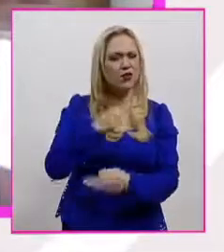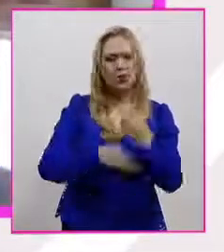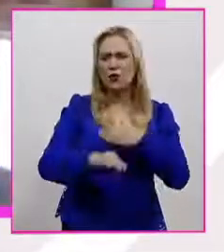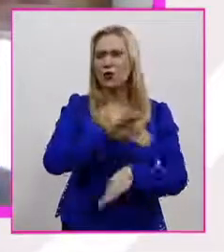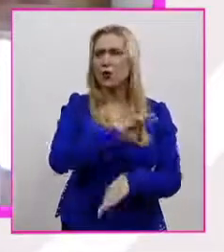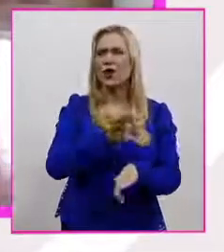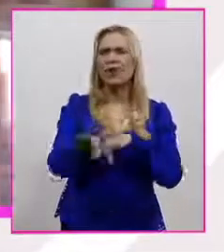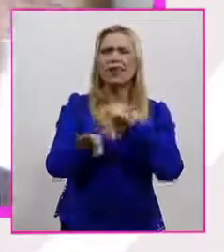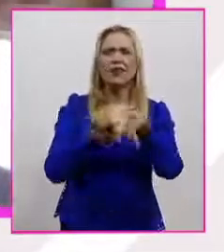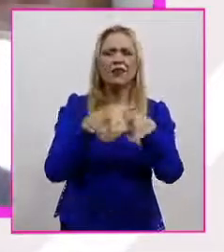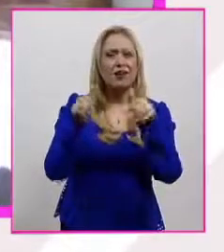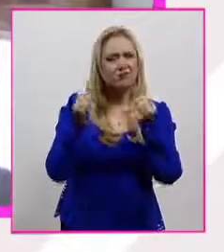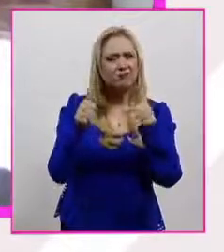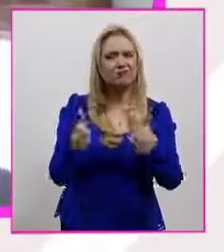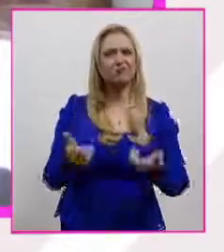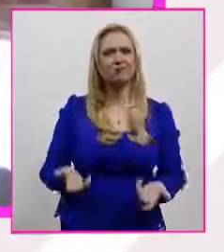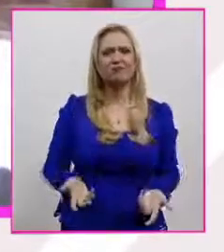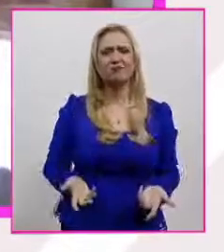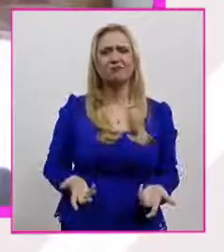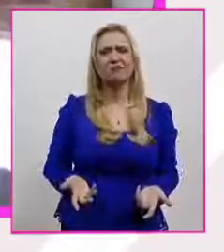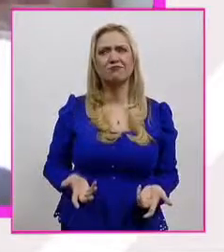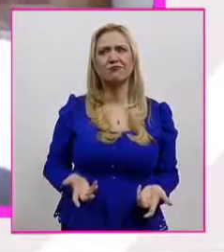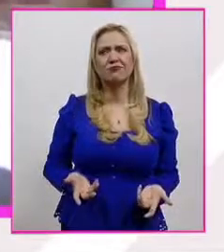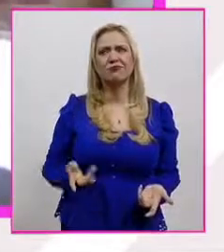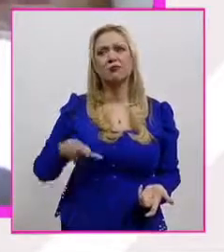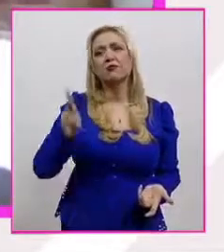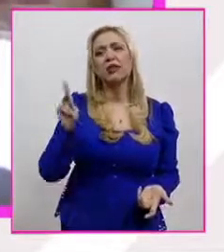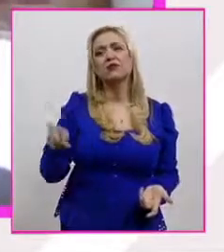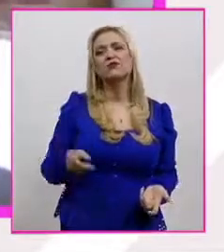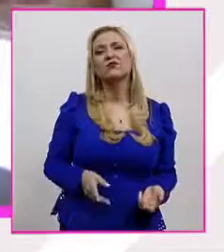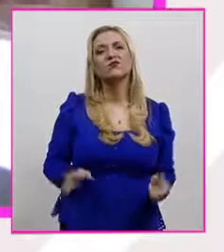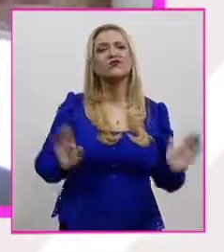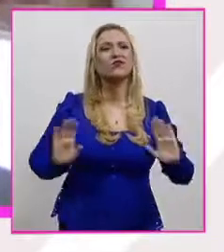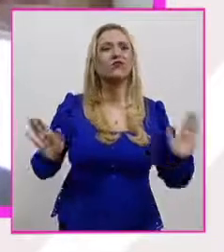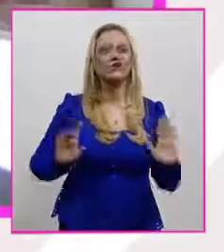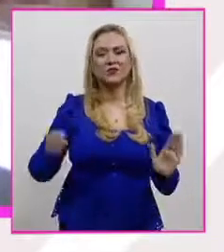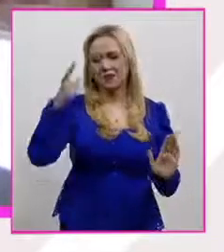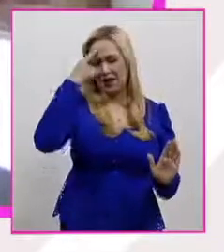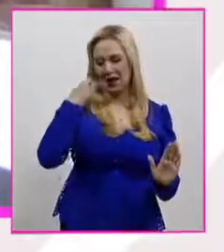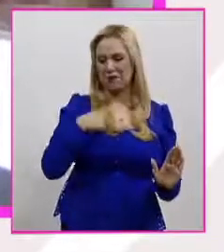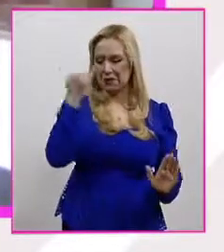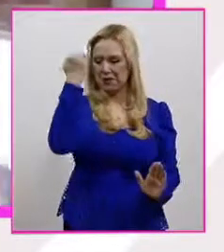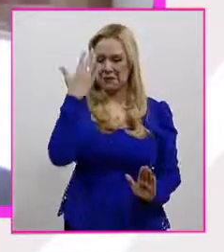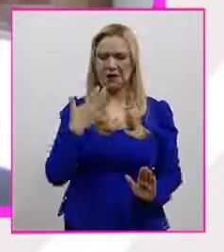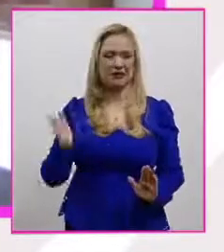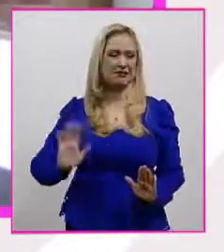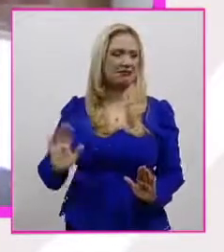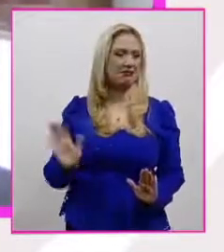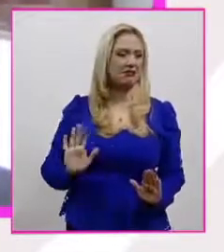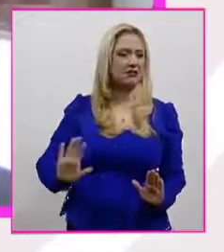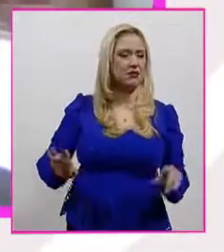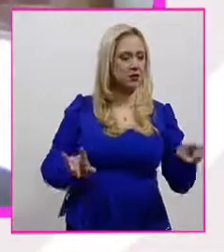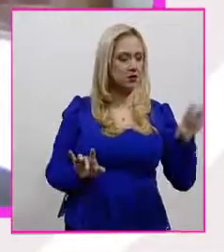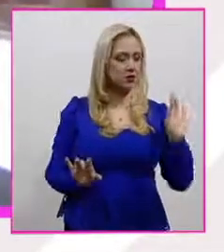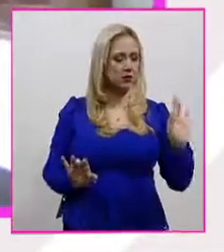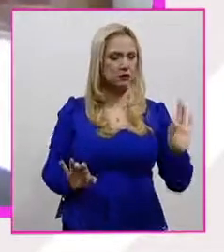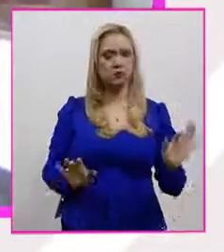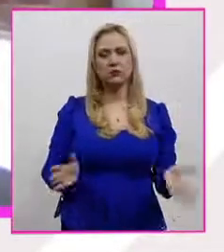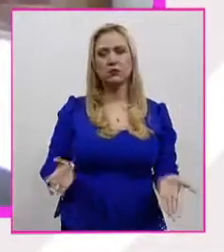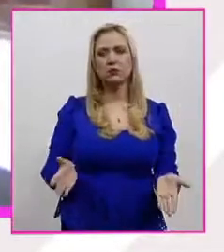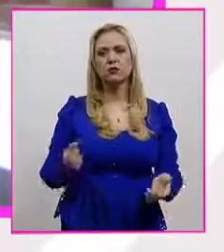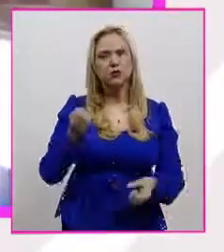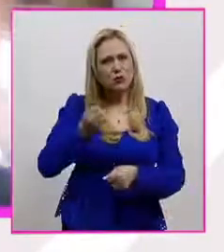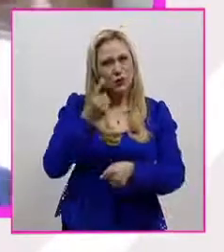tampoco es la más rentable. Están no atendiendo al talento que no se puede desarrollar justo por la falta de